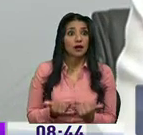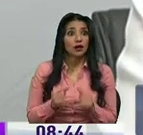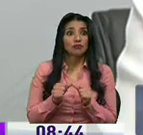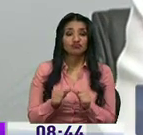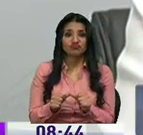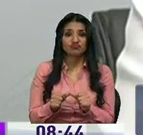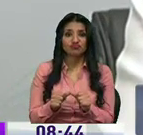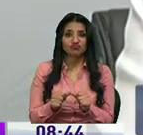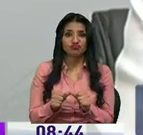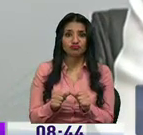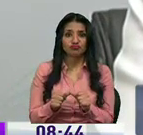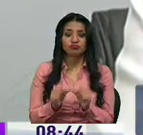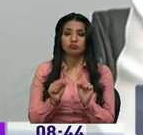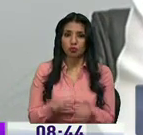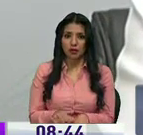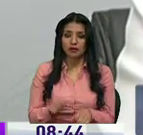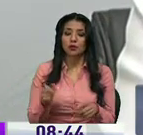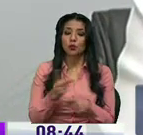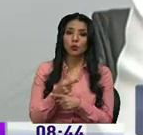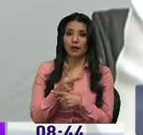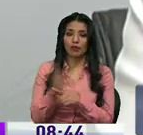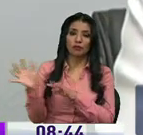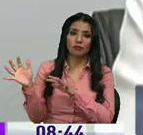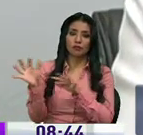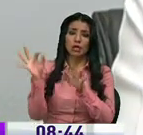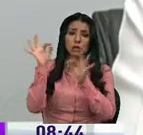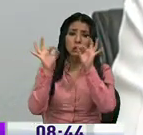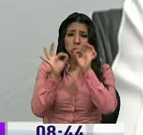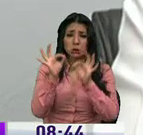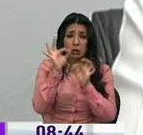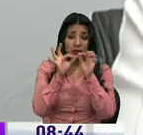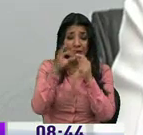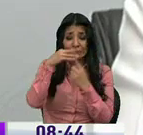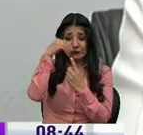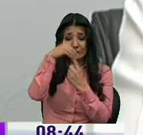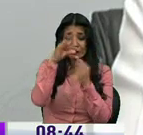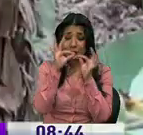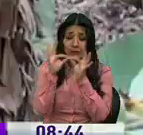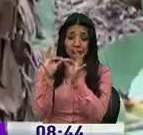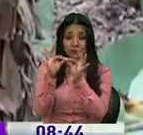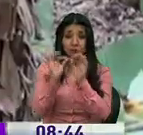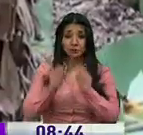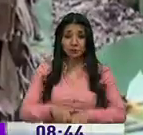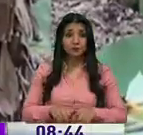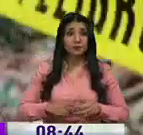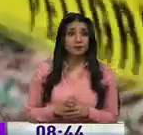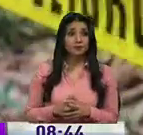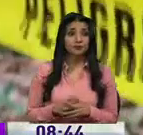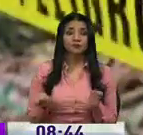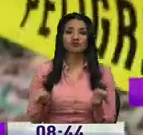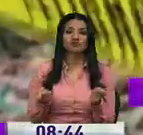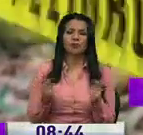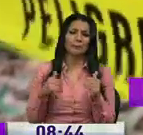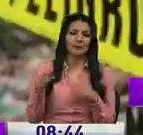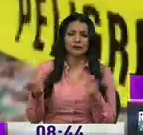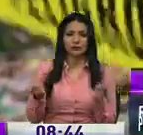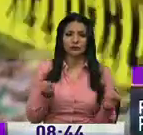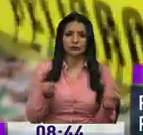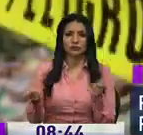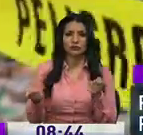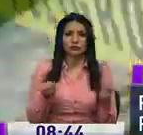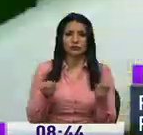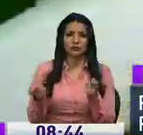de exclusión, de prevención del ingreso de en este caso, del hongo. Los controles se intensifican